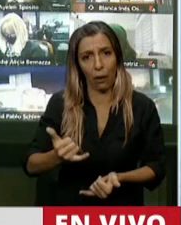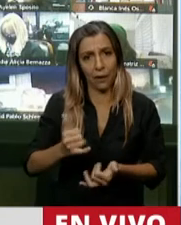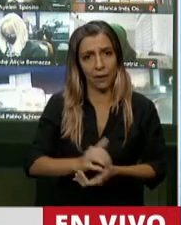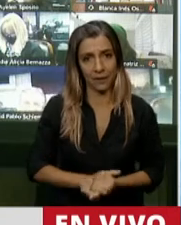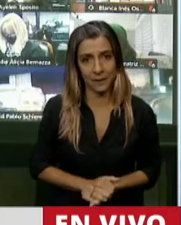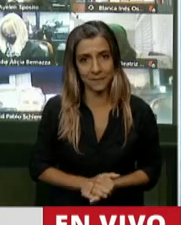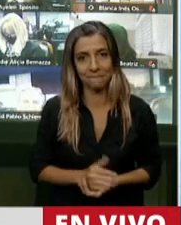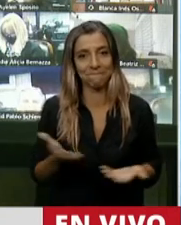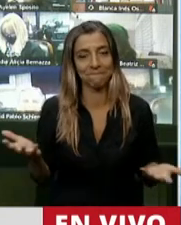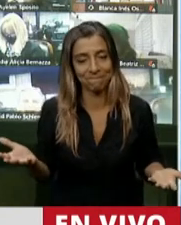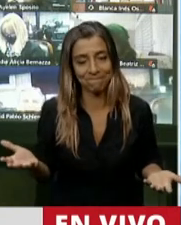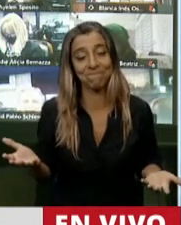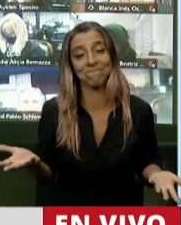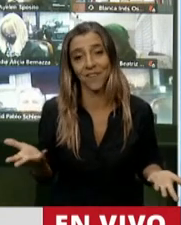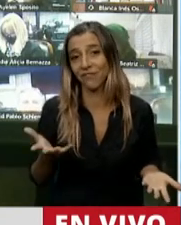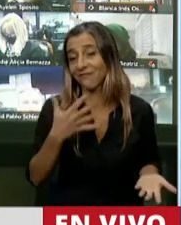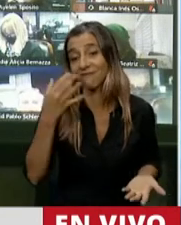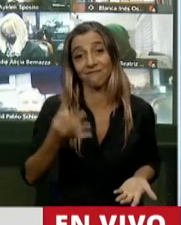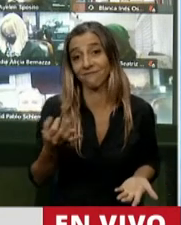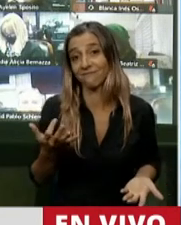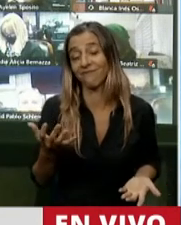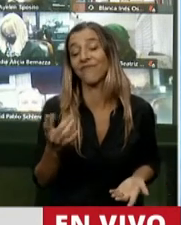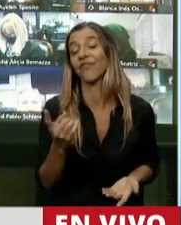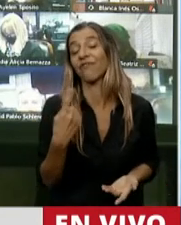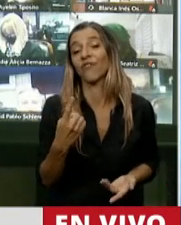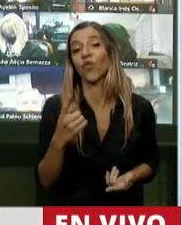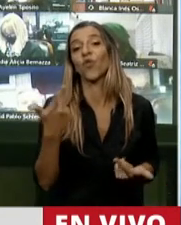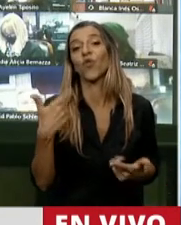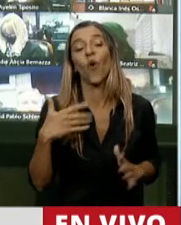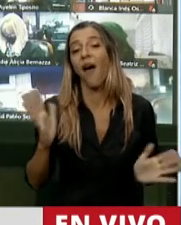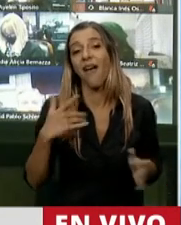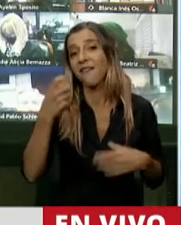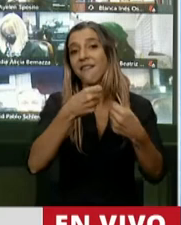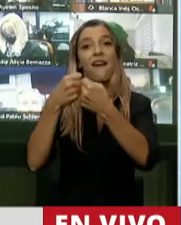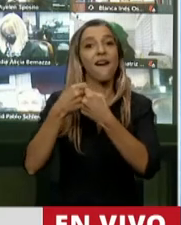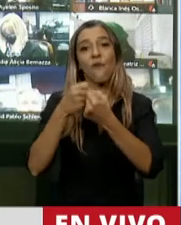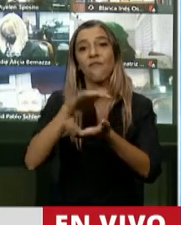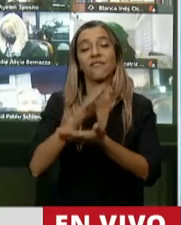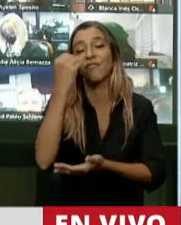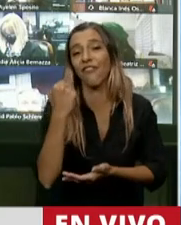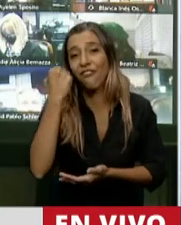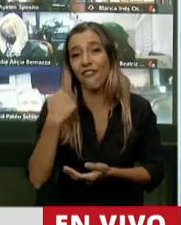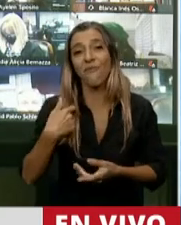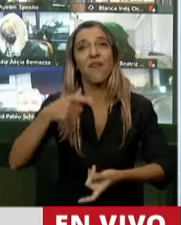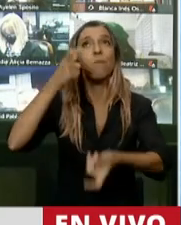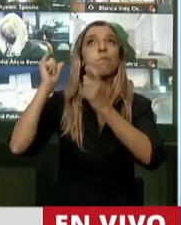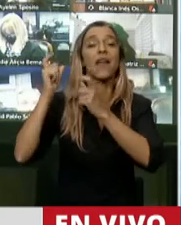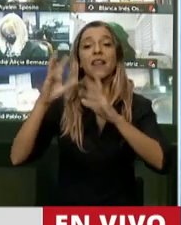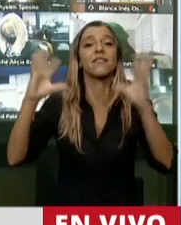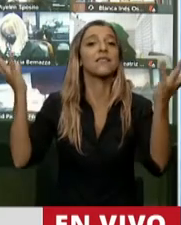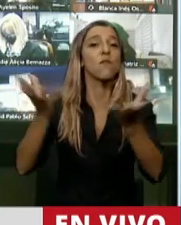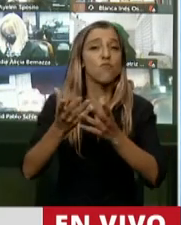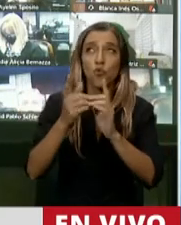No existe ningún tratado de economía, no existe experiencia en el mundo que